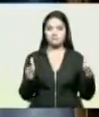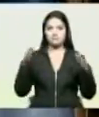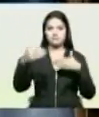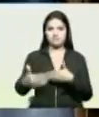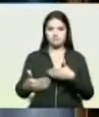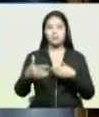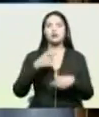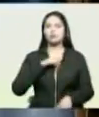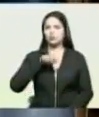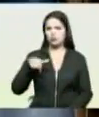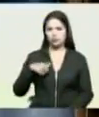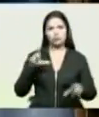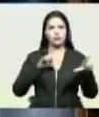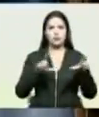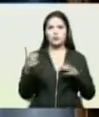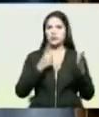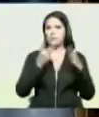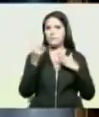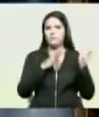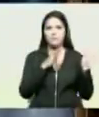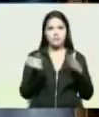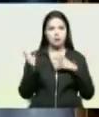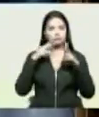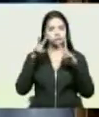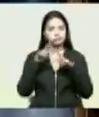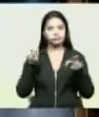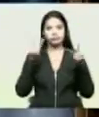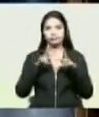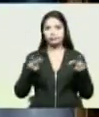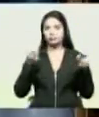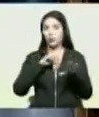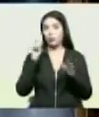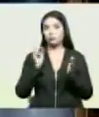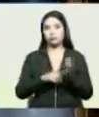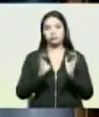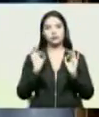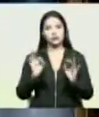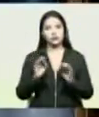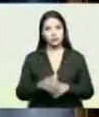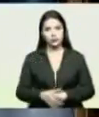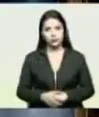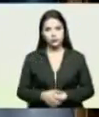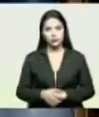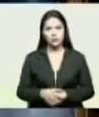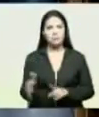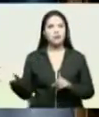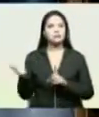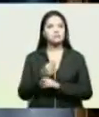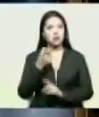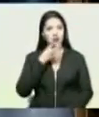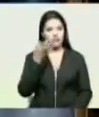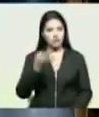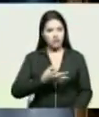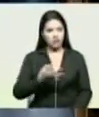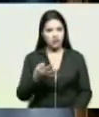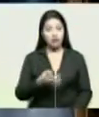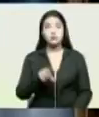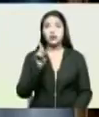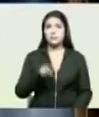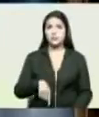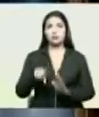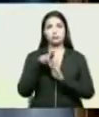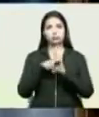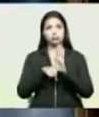ya tenemos un plan investigativo muy concreto, no solo para llegar a la verdad, sino también